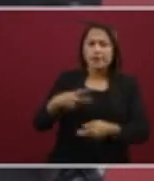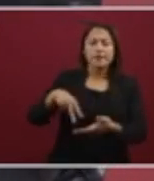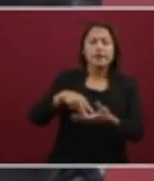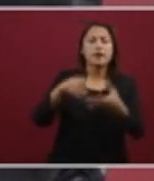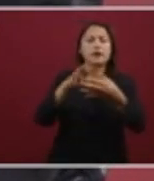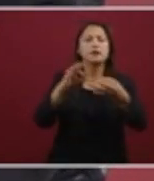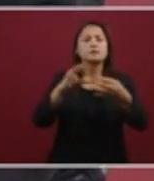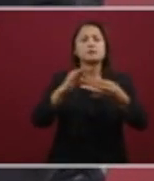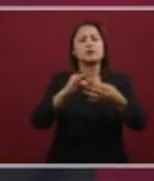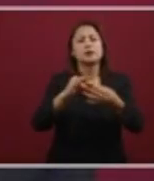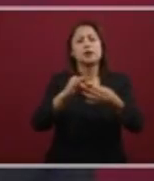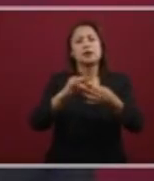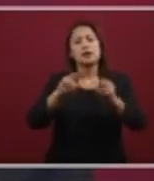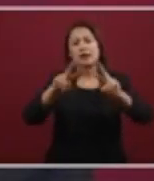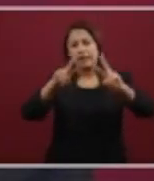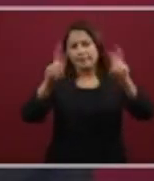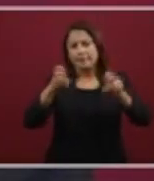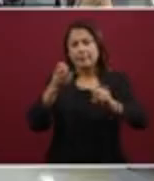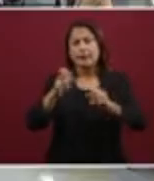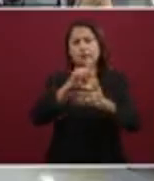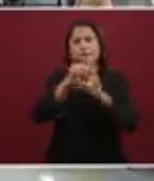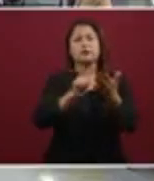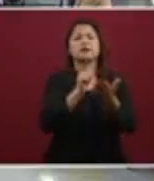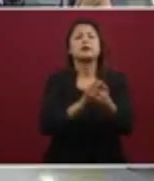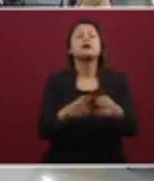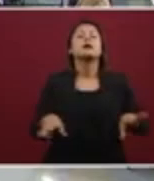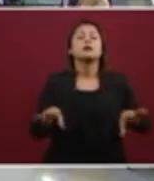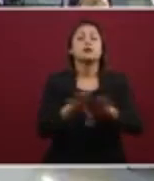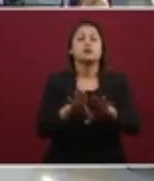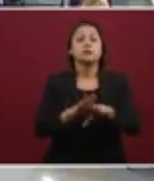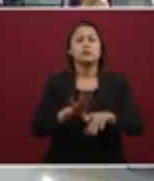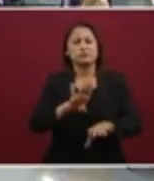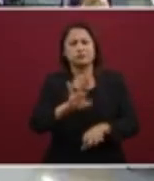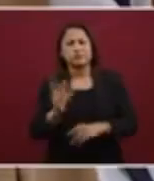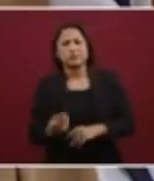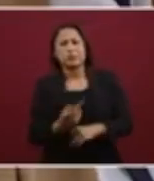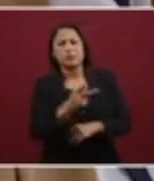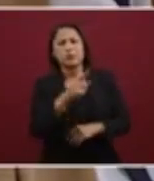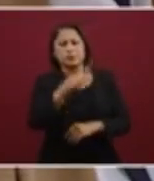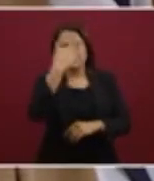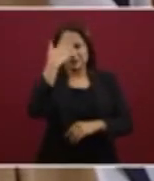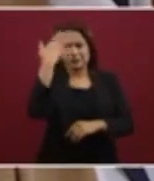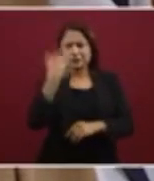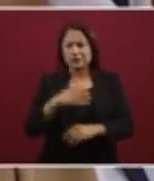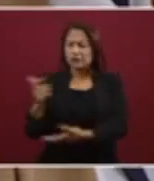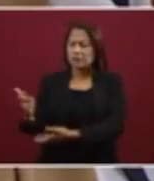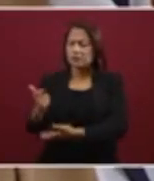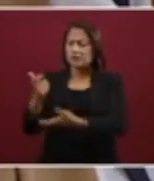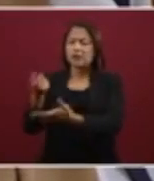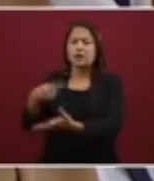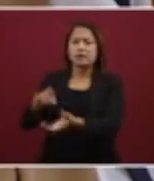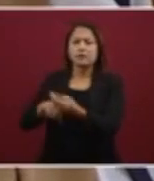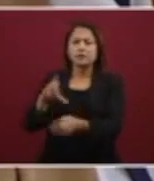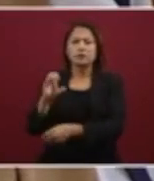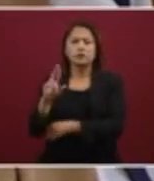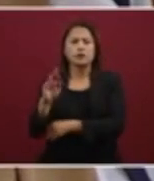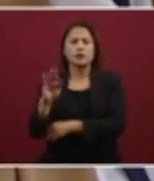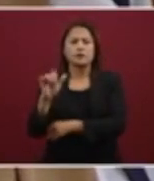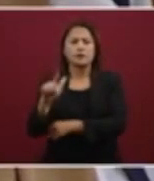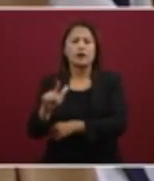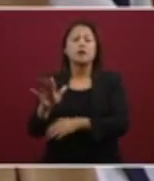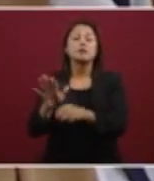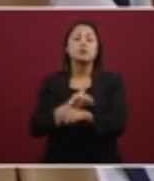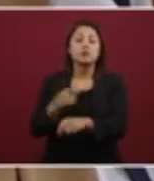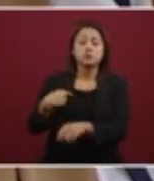se resolvió sobre esto. ¿Usted sabe con qué recursos en este momento está operando CREFAL? Porque revisamos la historia financiera